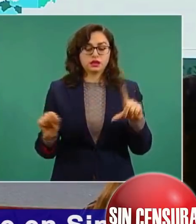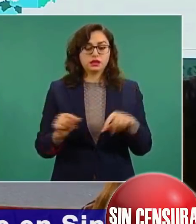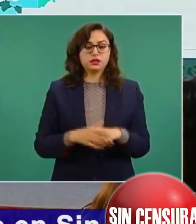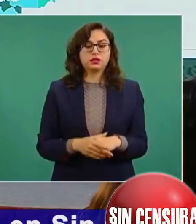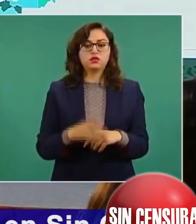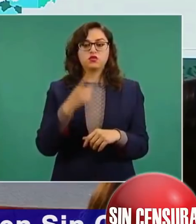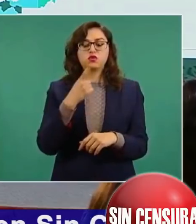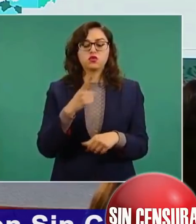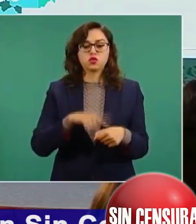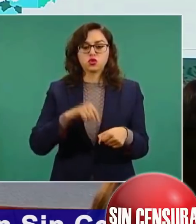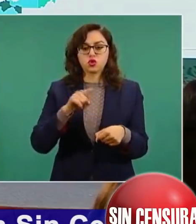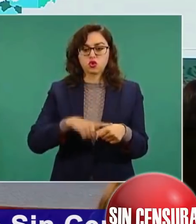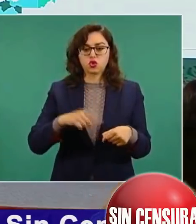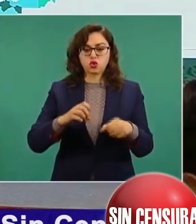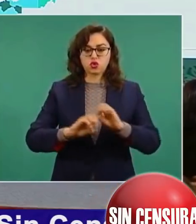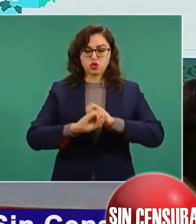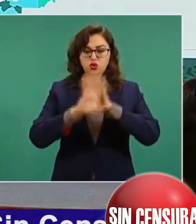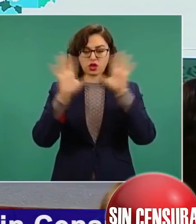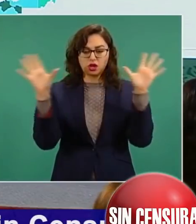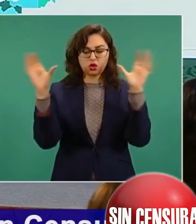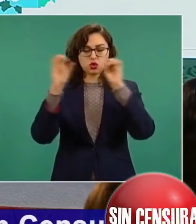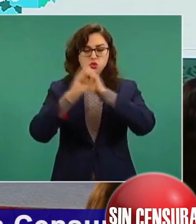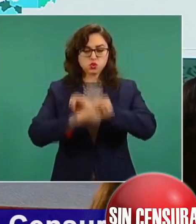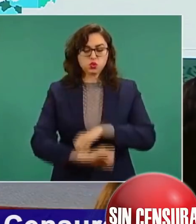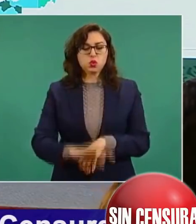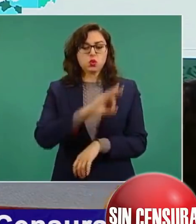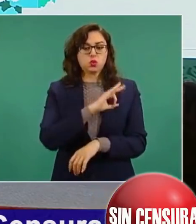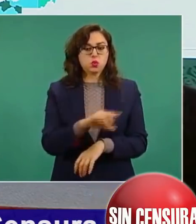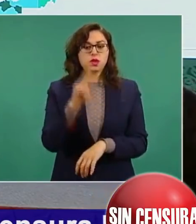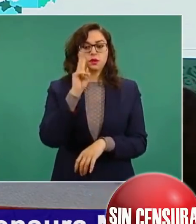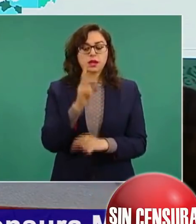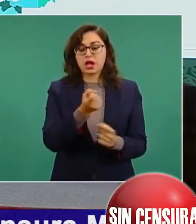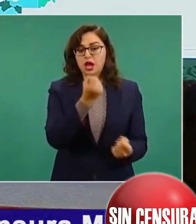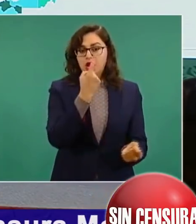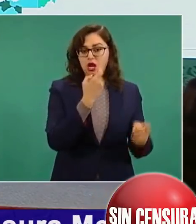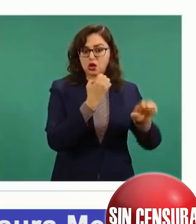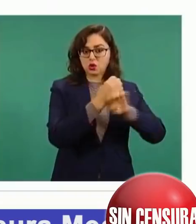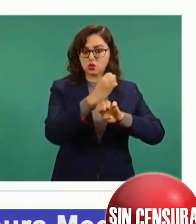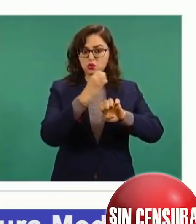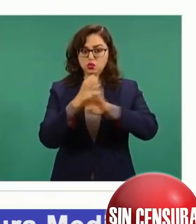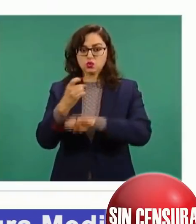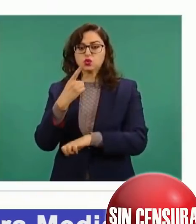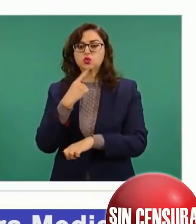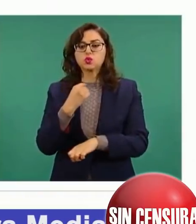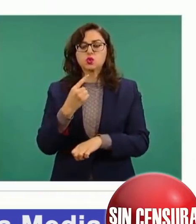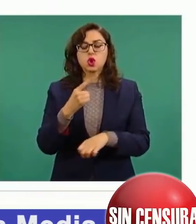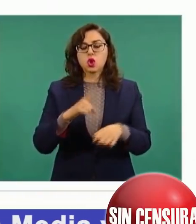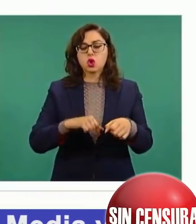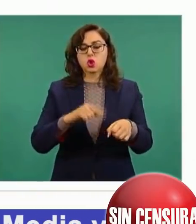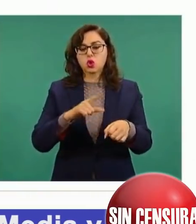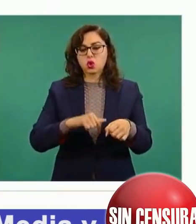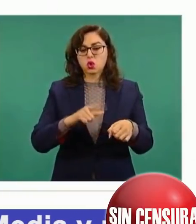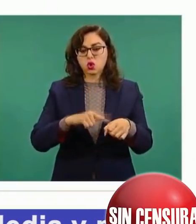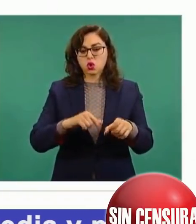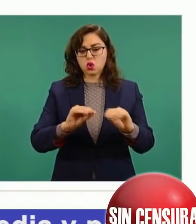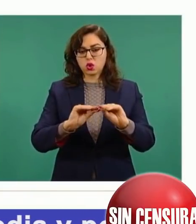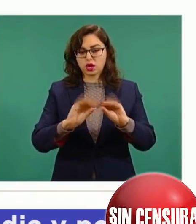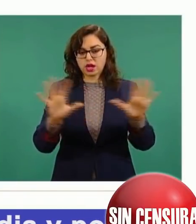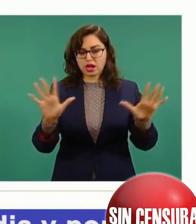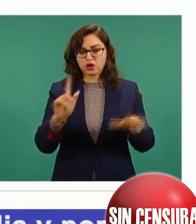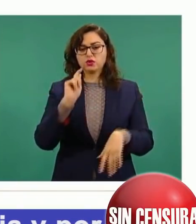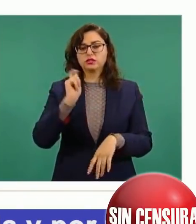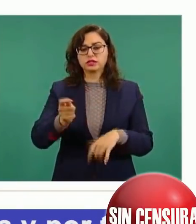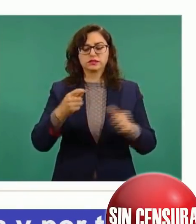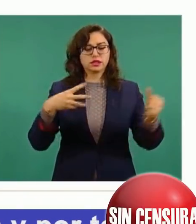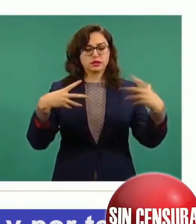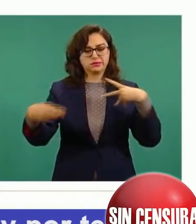intensidades de color, se puede ver rápidamente aquellas entidades federativas que tienen los colores más claros, están en menor